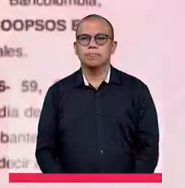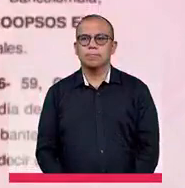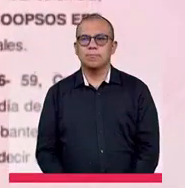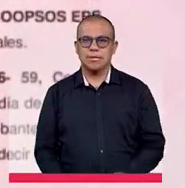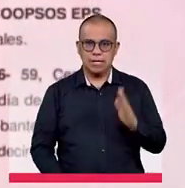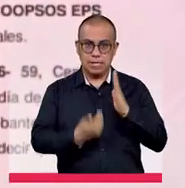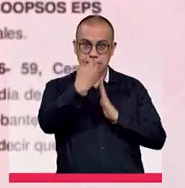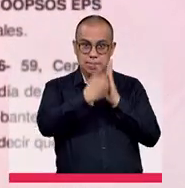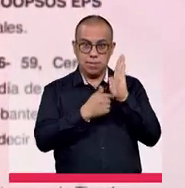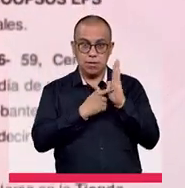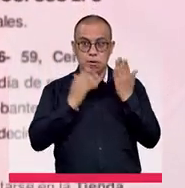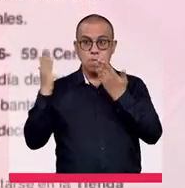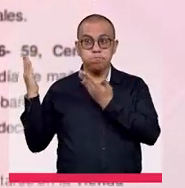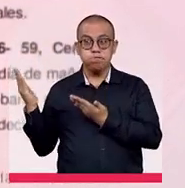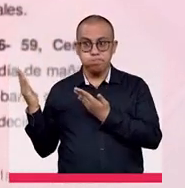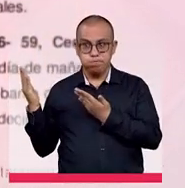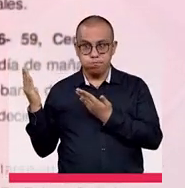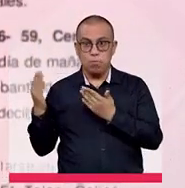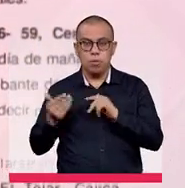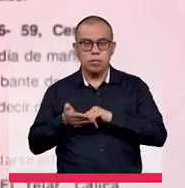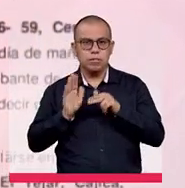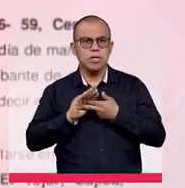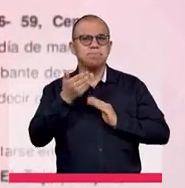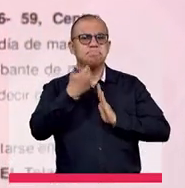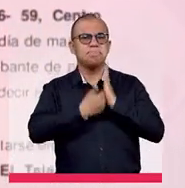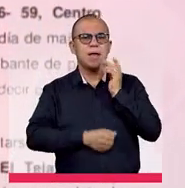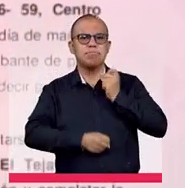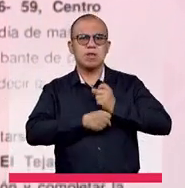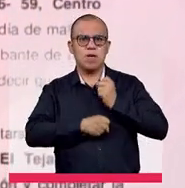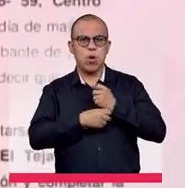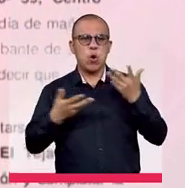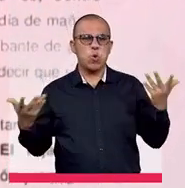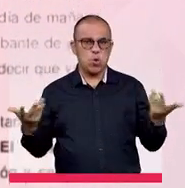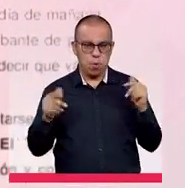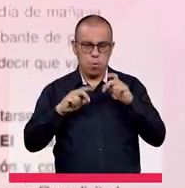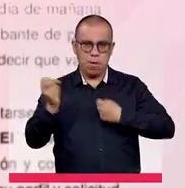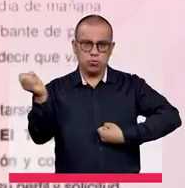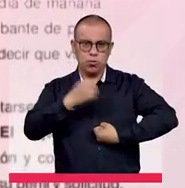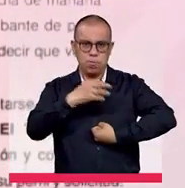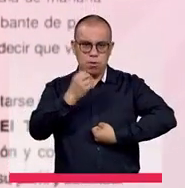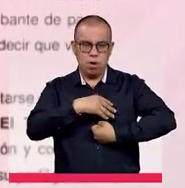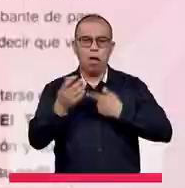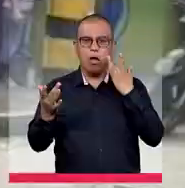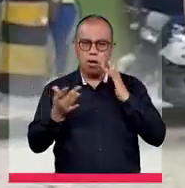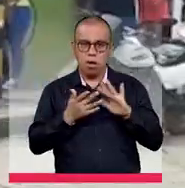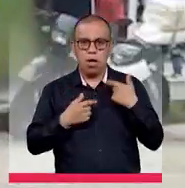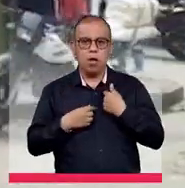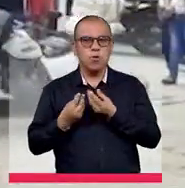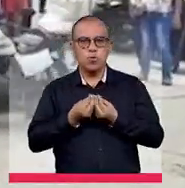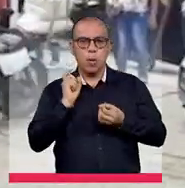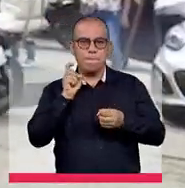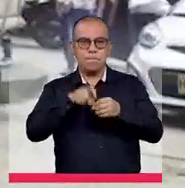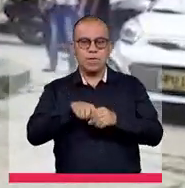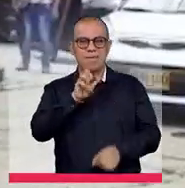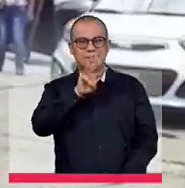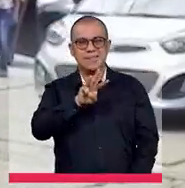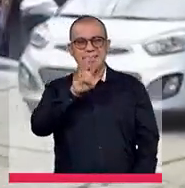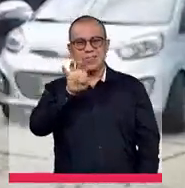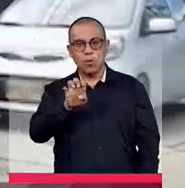Esta falsa convocatoria, que aparentemente ofrecía un trabajo en una cadena de supermercados, pedía consignar